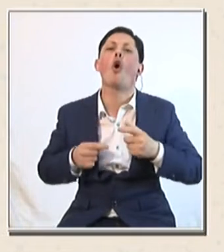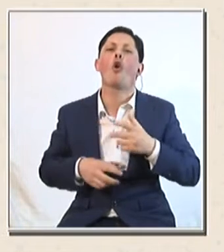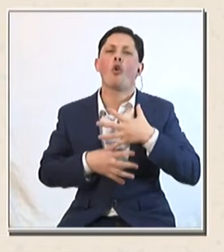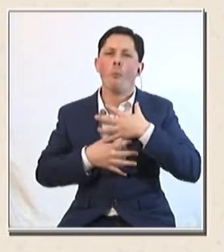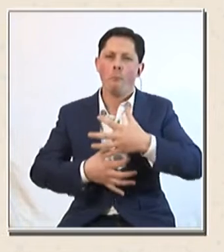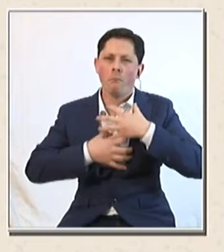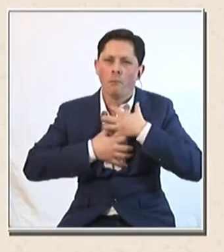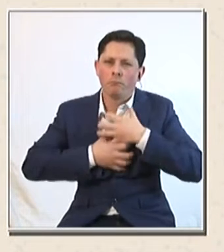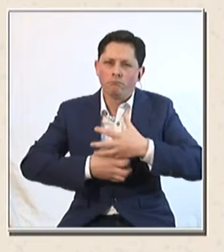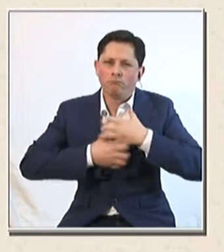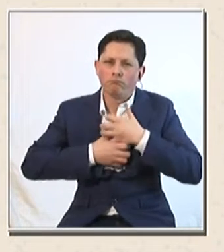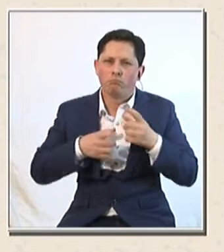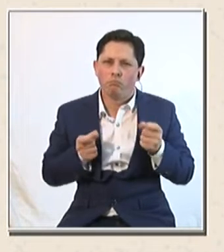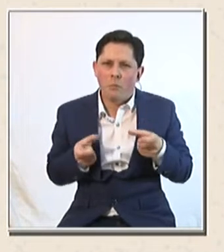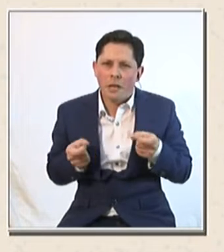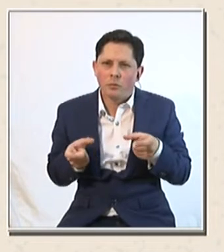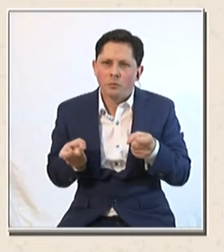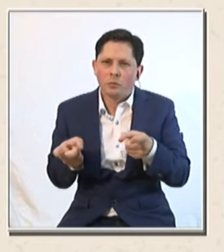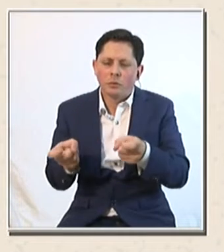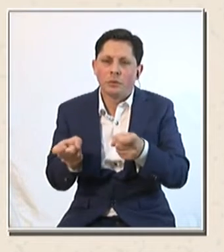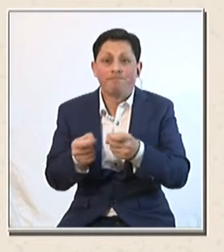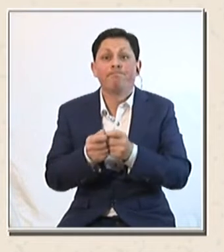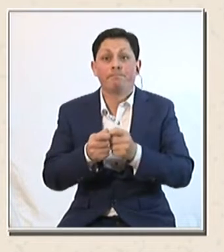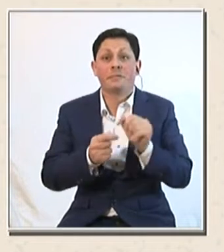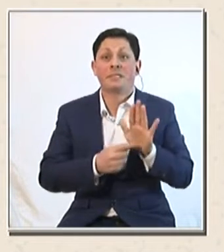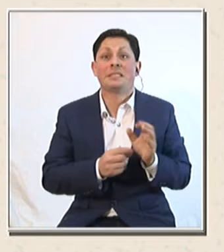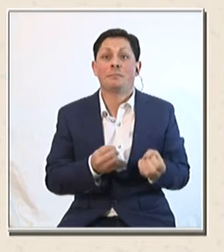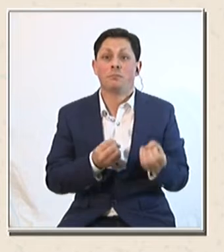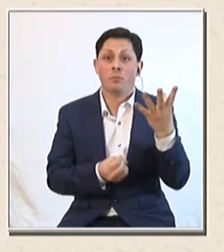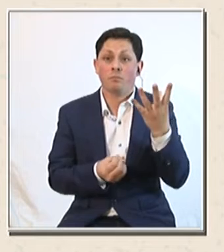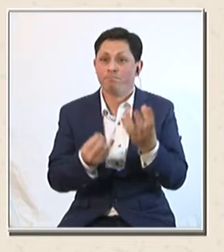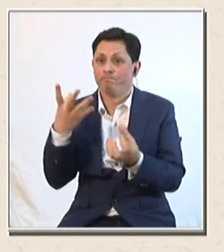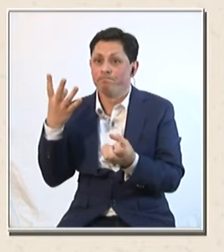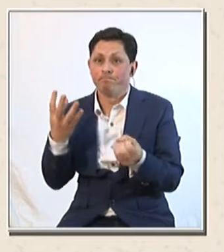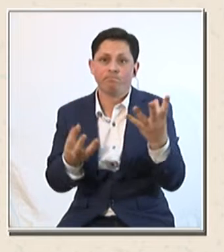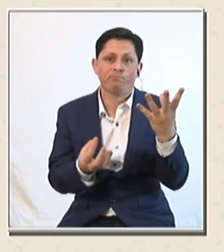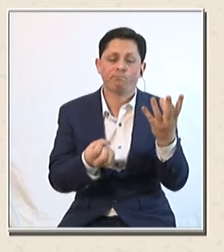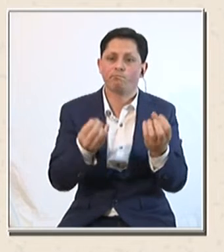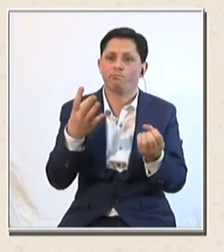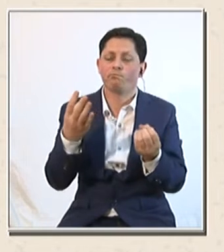respiratorio sincicial, que es la que se está manifestando en mayor medida